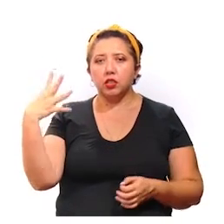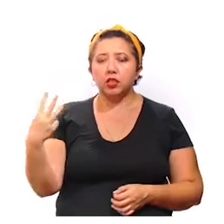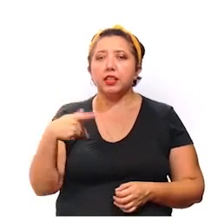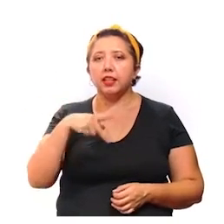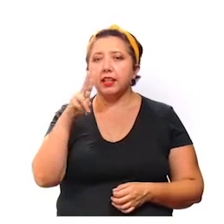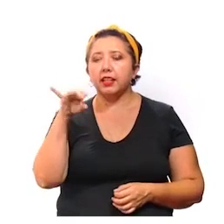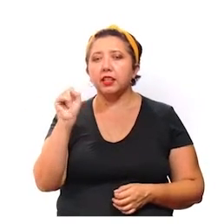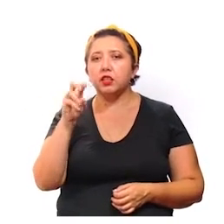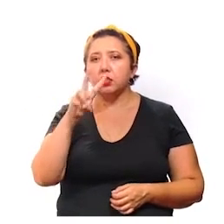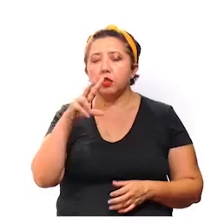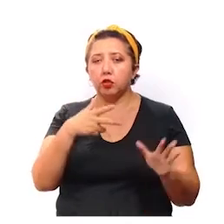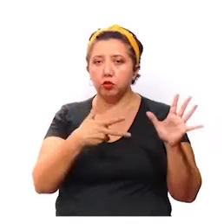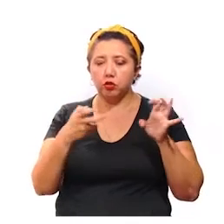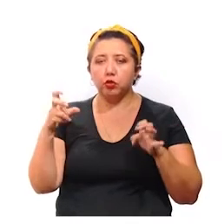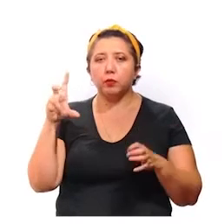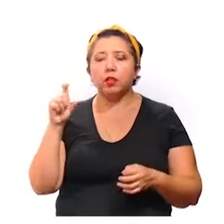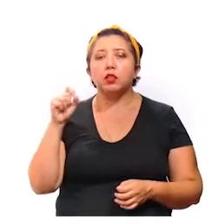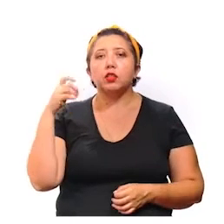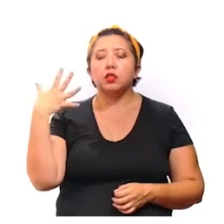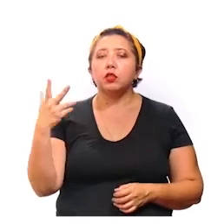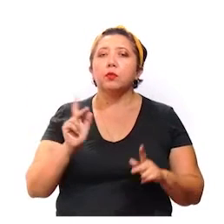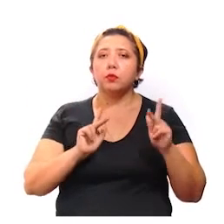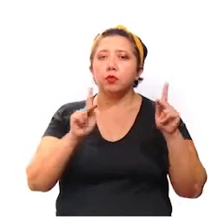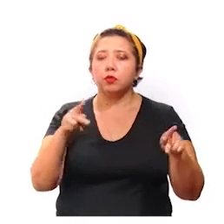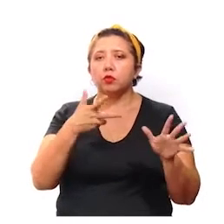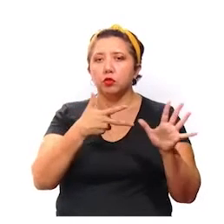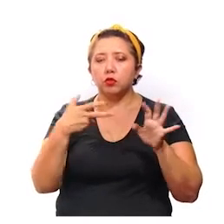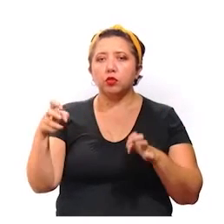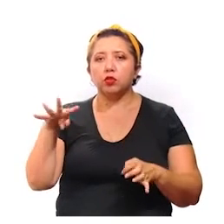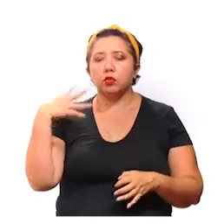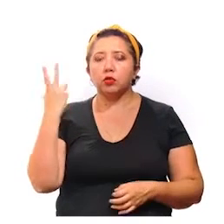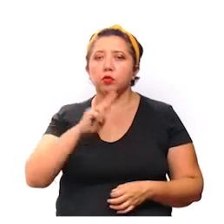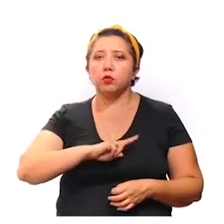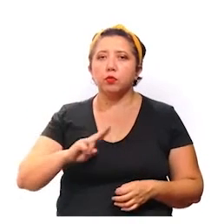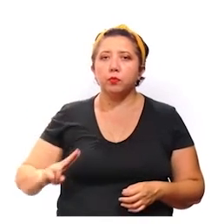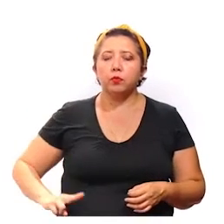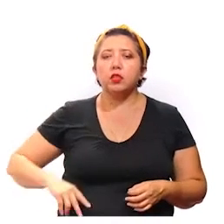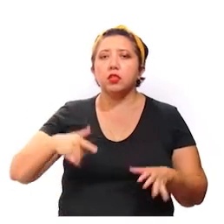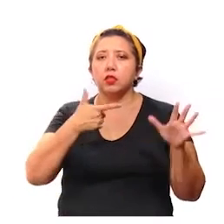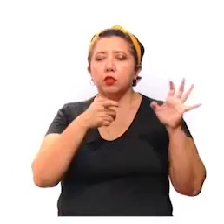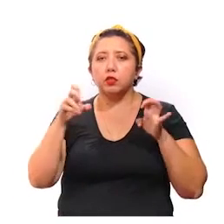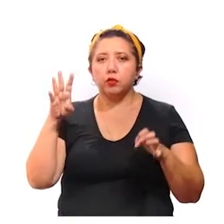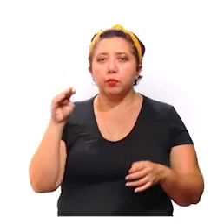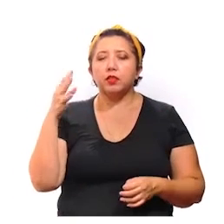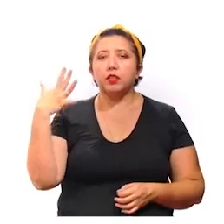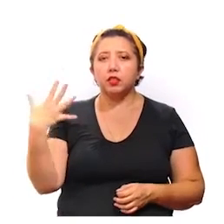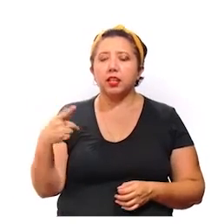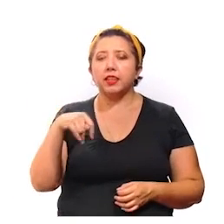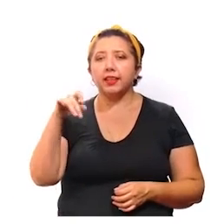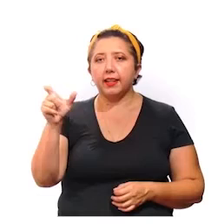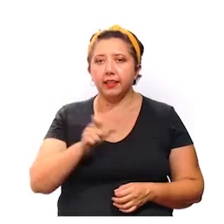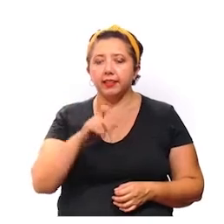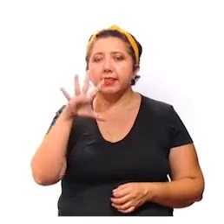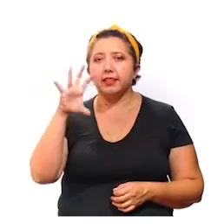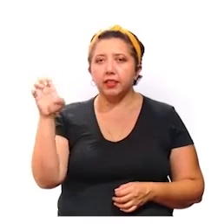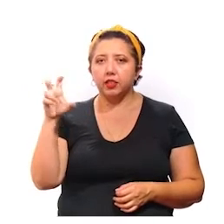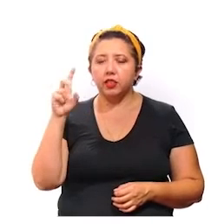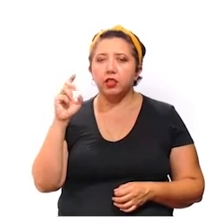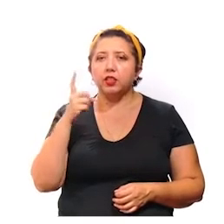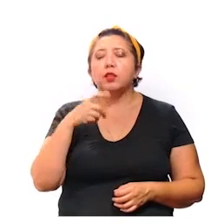Canacín 825, Progreso 814, Umán 795, Tecash 530,